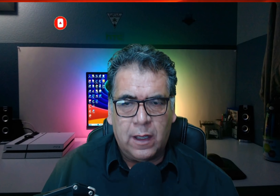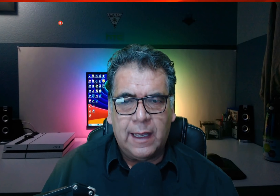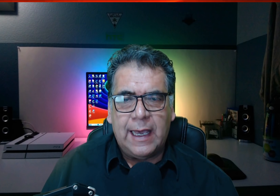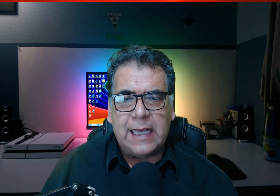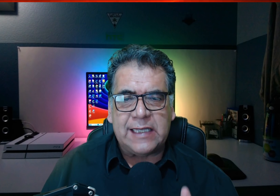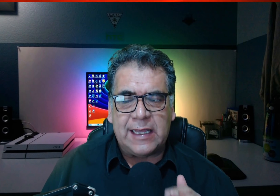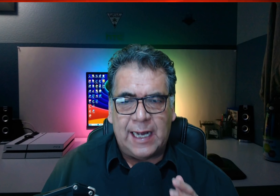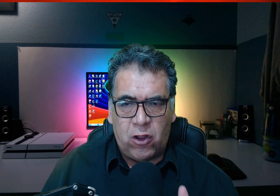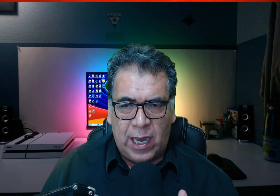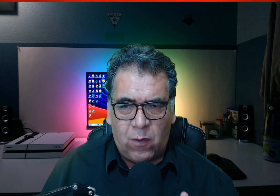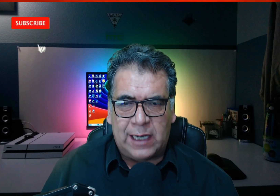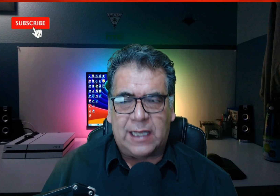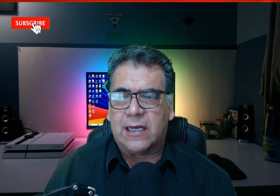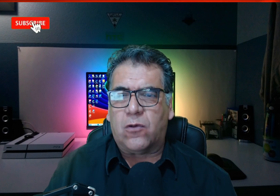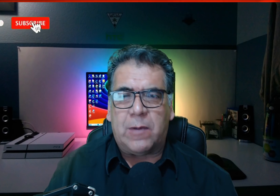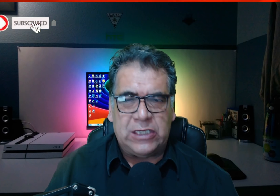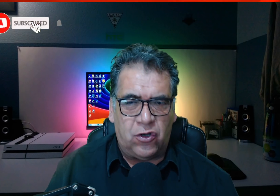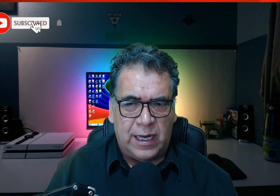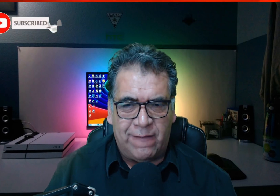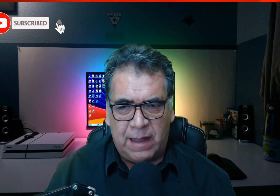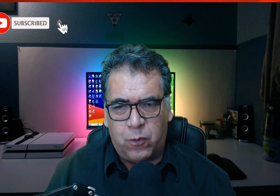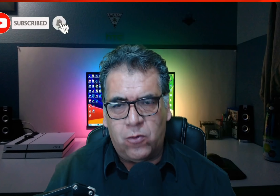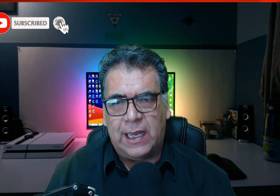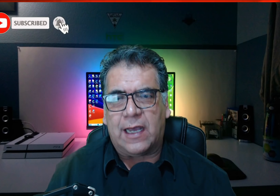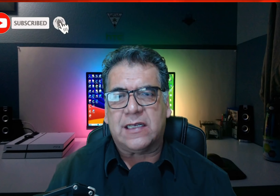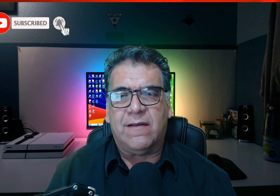México esté enterado de la cuarta transformación de la